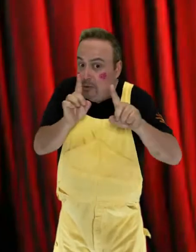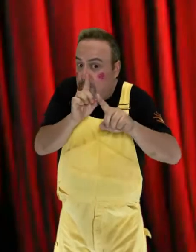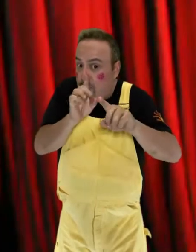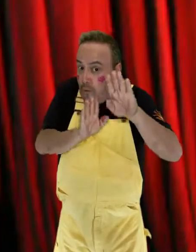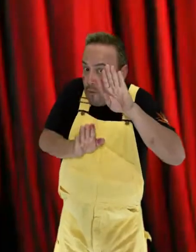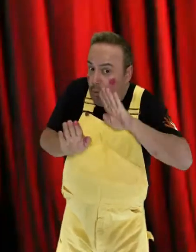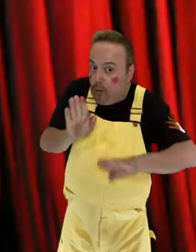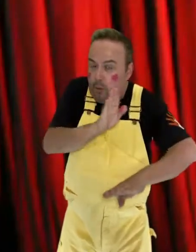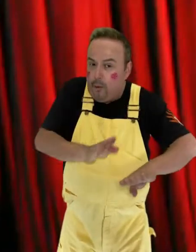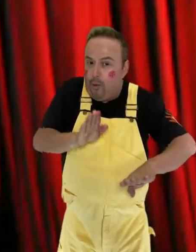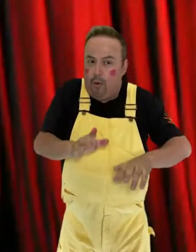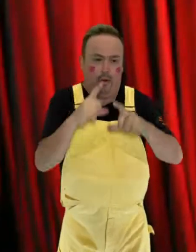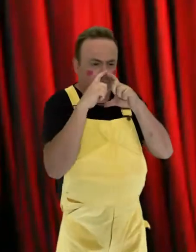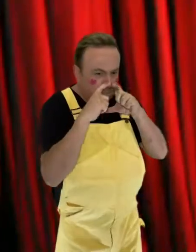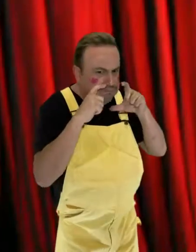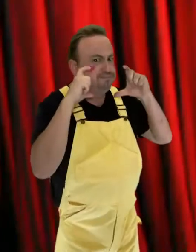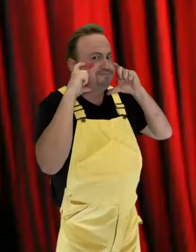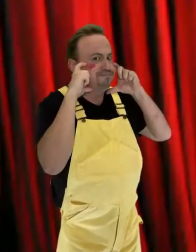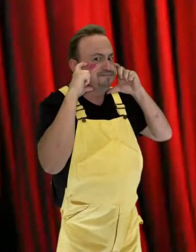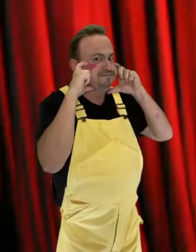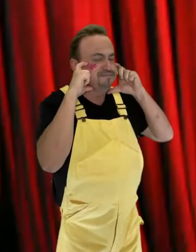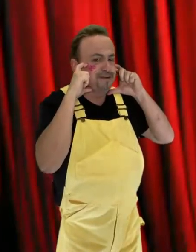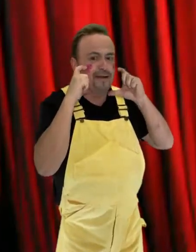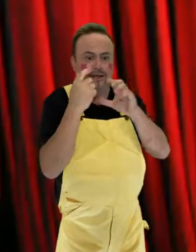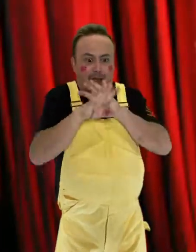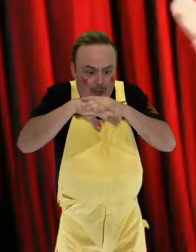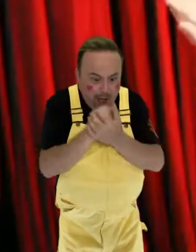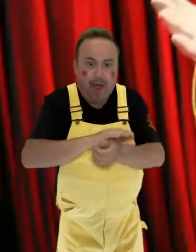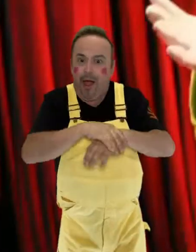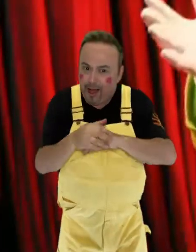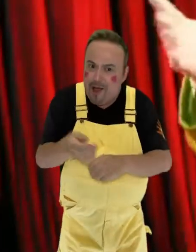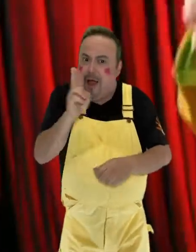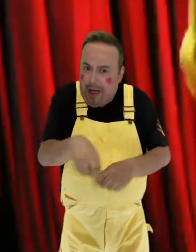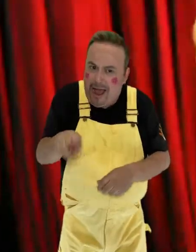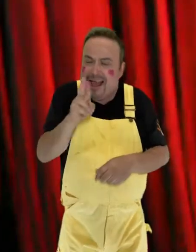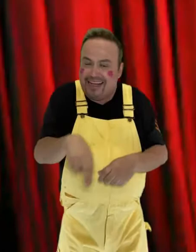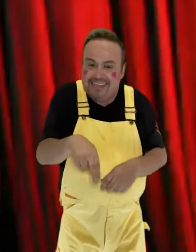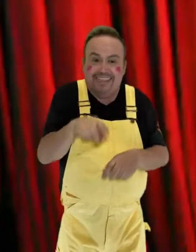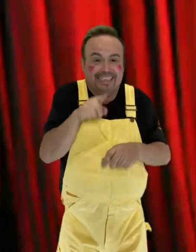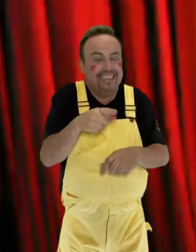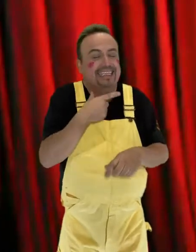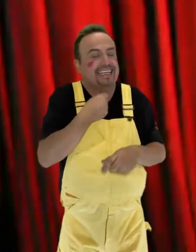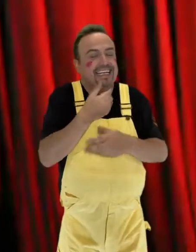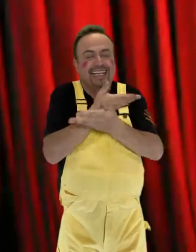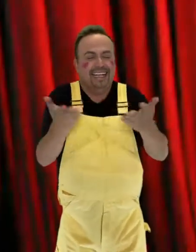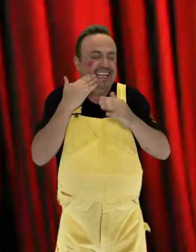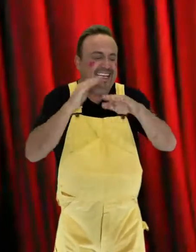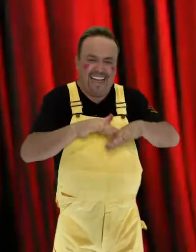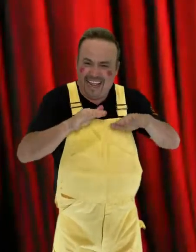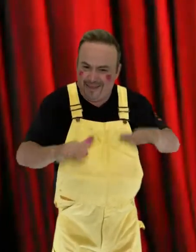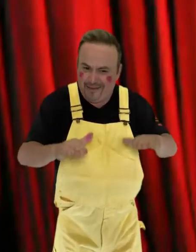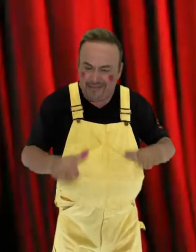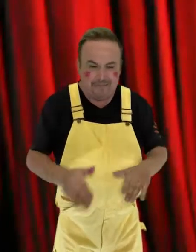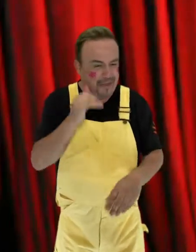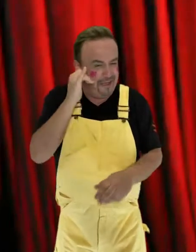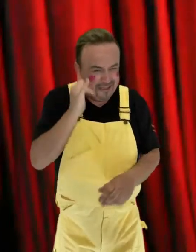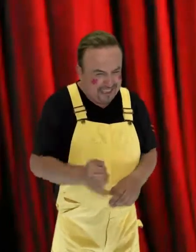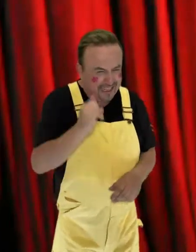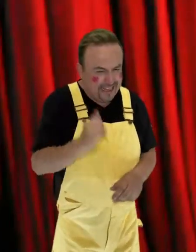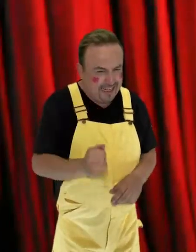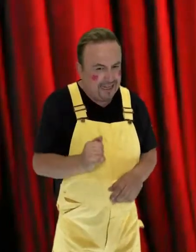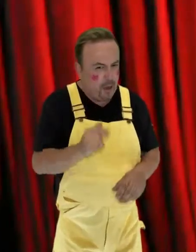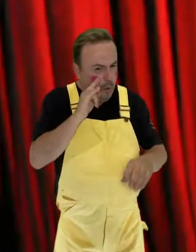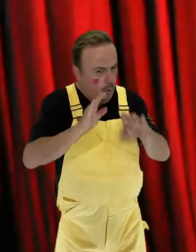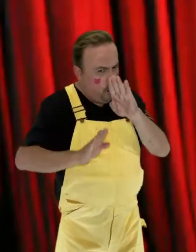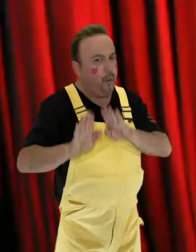están protegidos, con mascarilla, lavándose las manitos de vuelta, porque queremos que los niños siempre estén